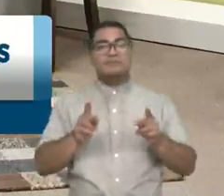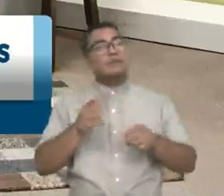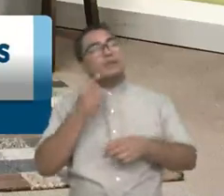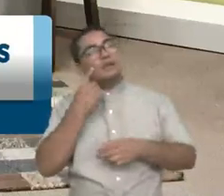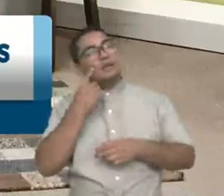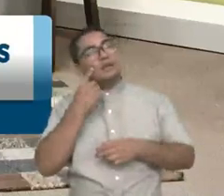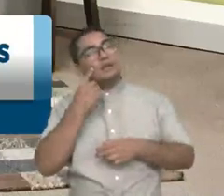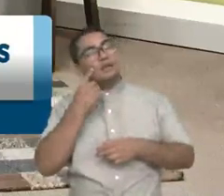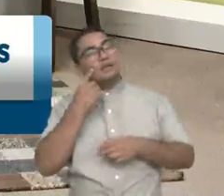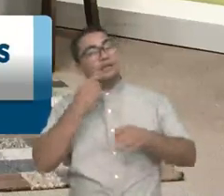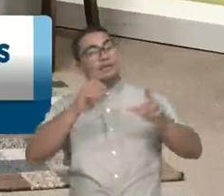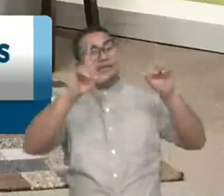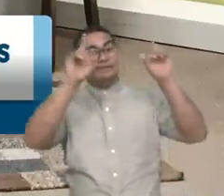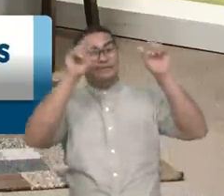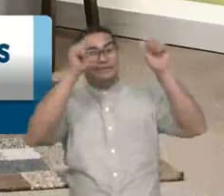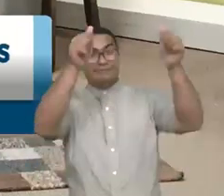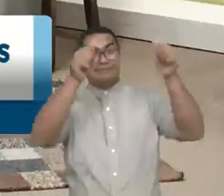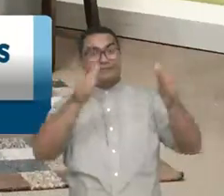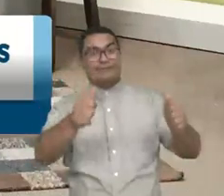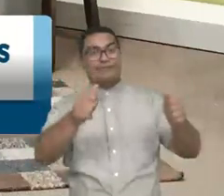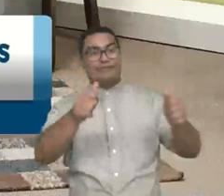y